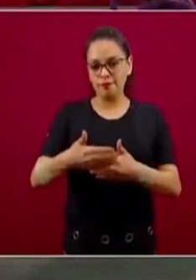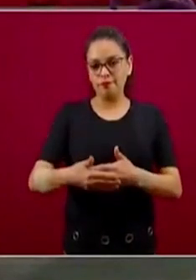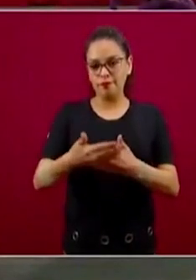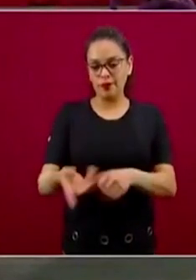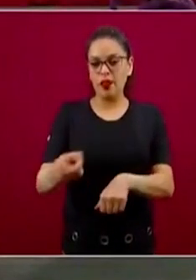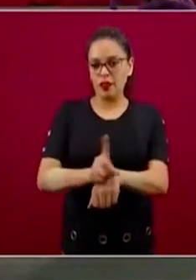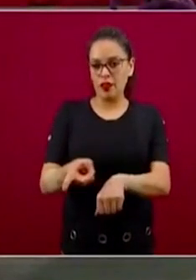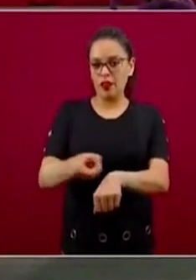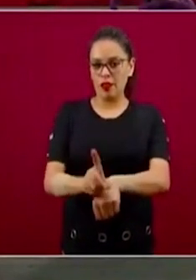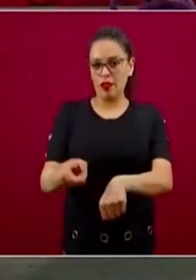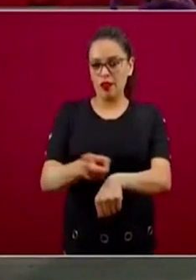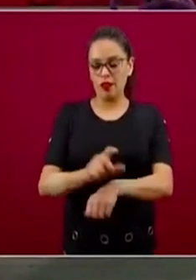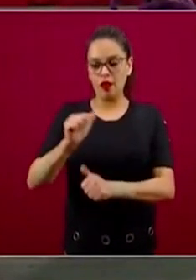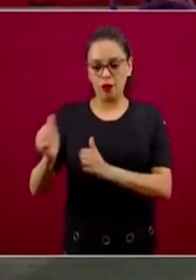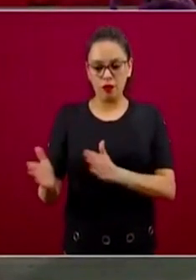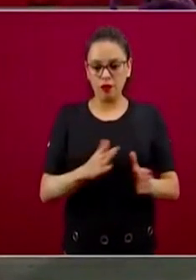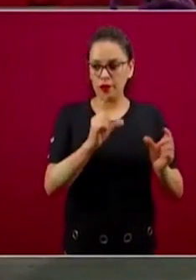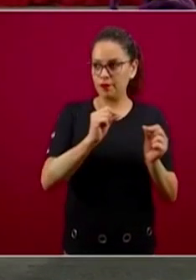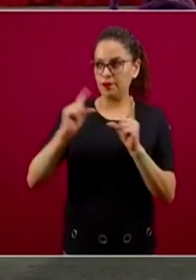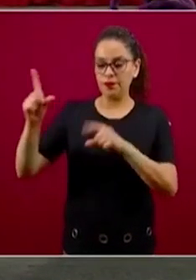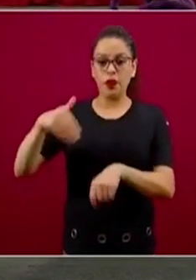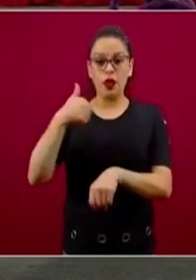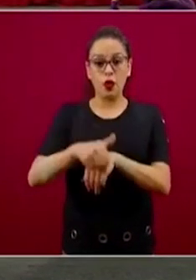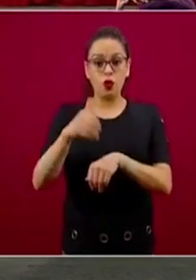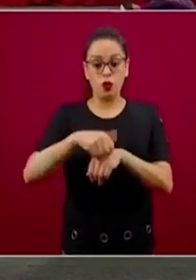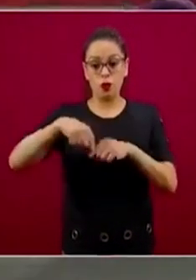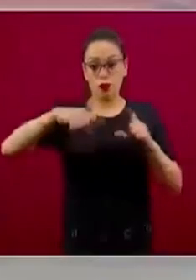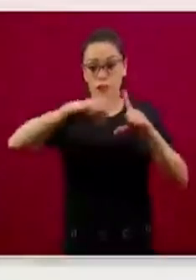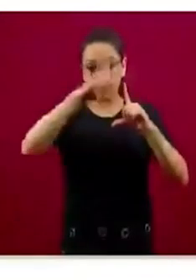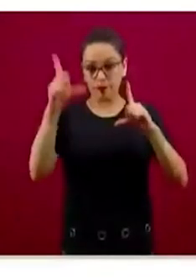Por favor, actualizamos los números nacionales,